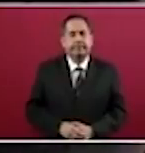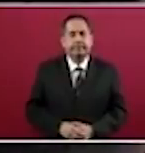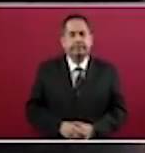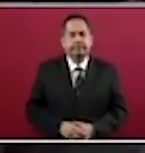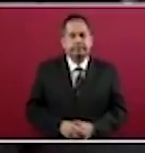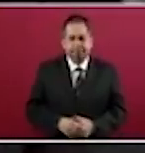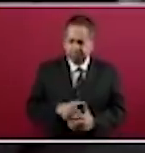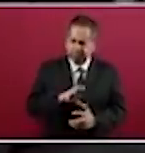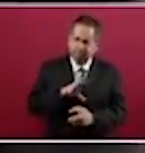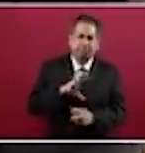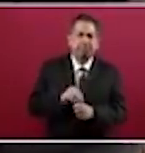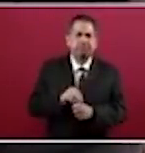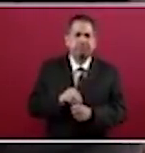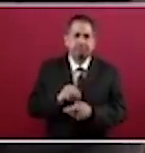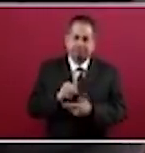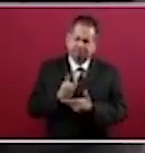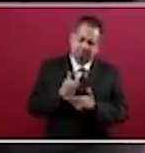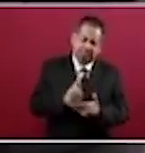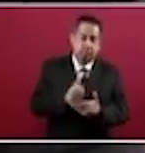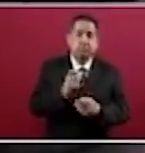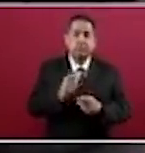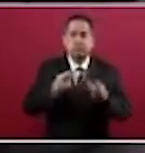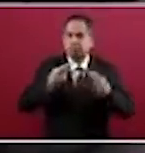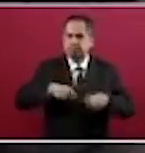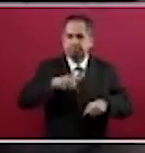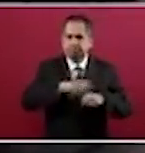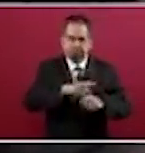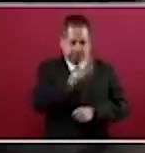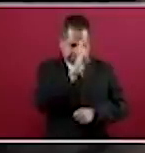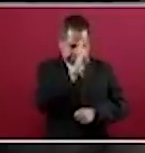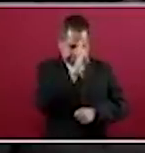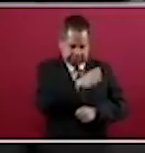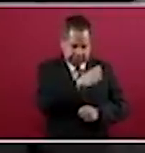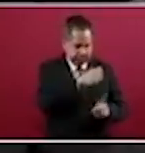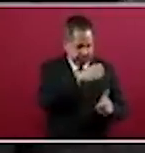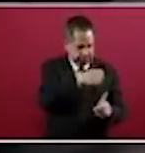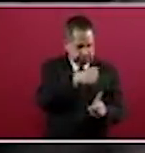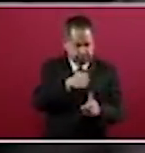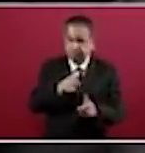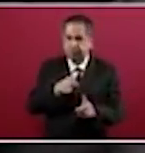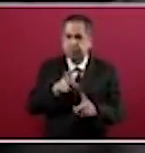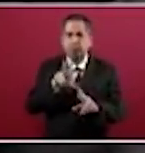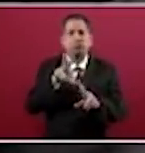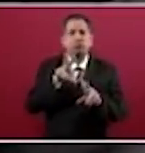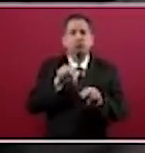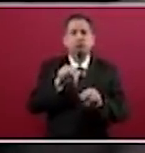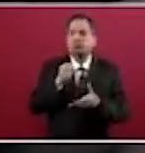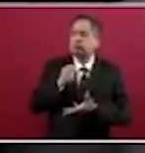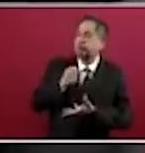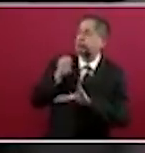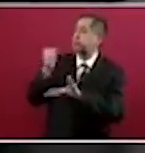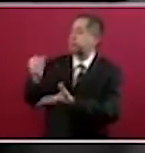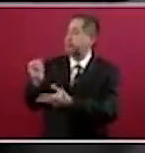Toda la ayuda va a ser personalizada. No vamos a entregar